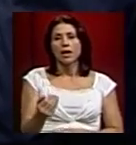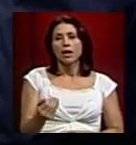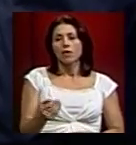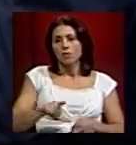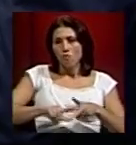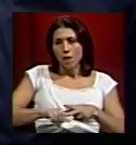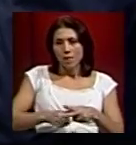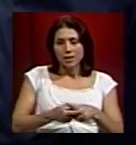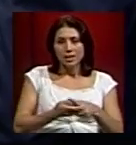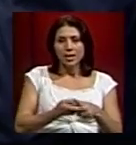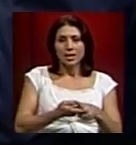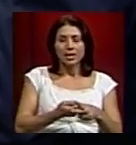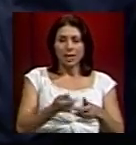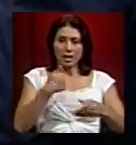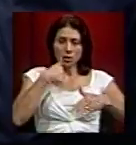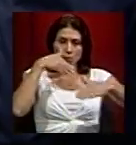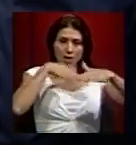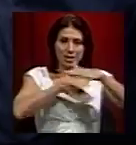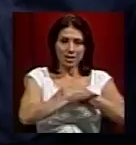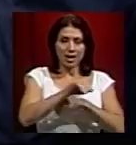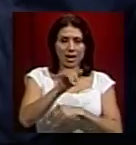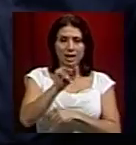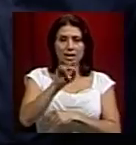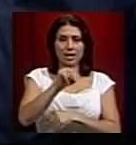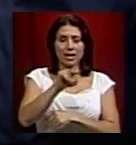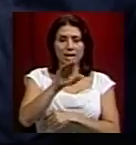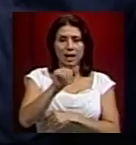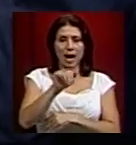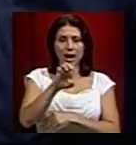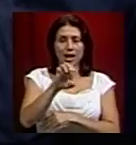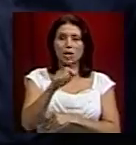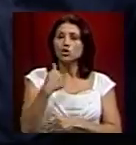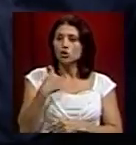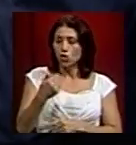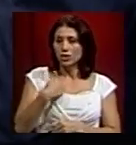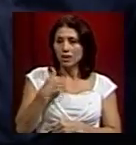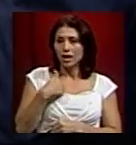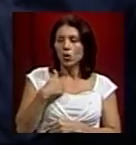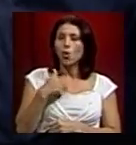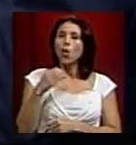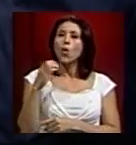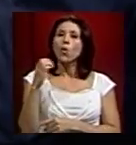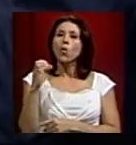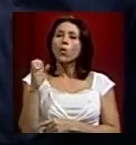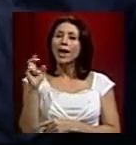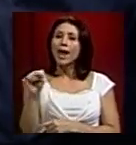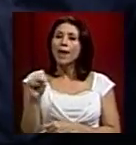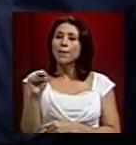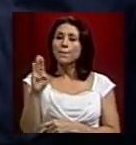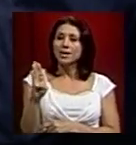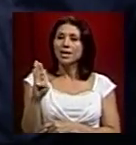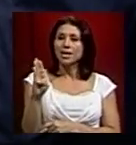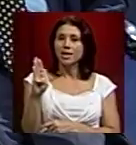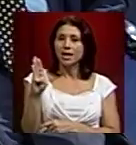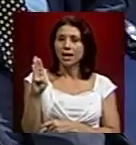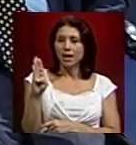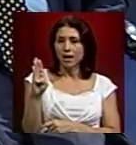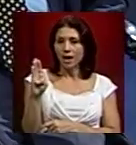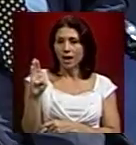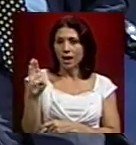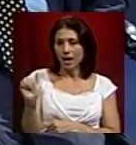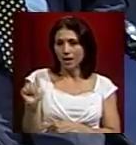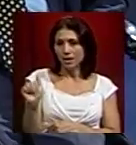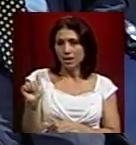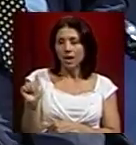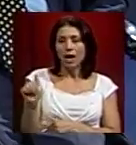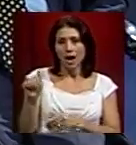fue a partir de mi entrada en el instituto, en el INCAE. Yo tengo un MBA y ya conocía temas de negocios y de administración, pero fue a raíz